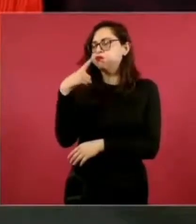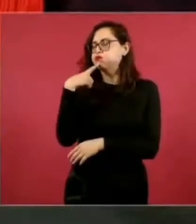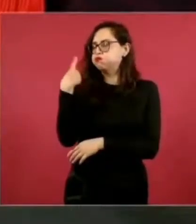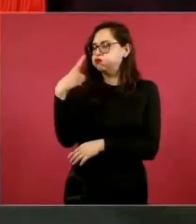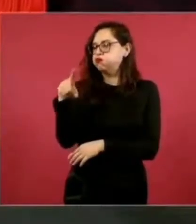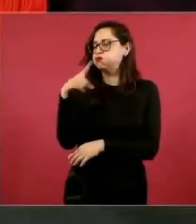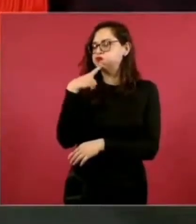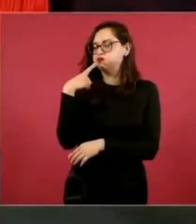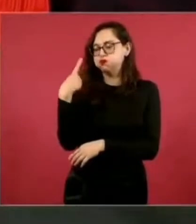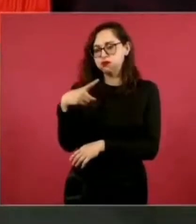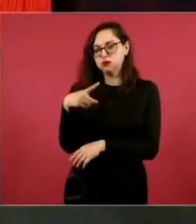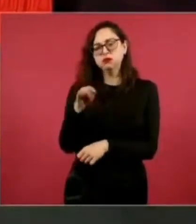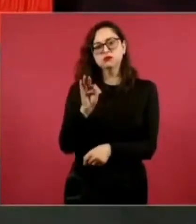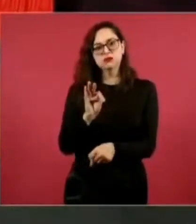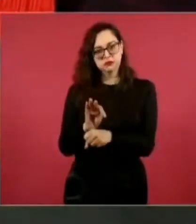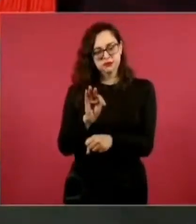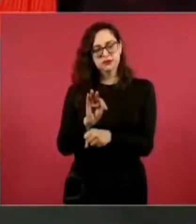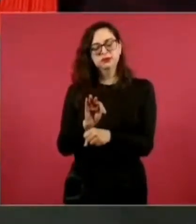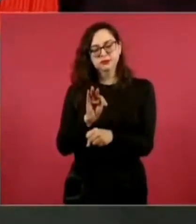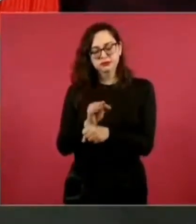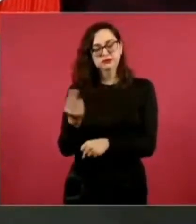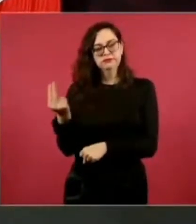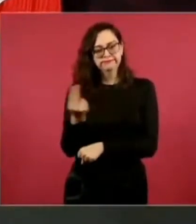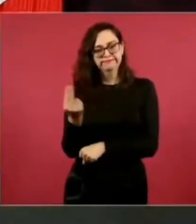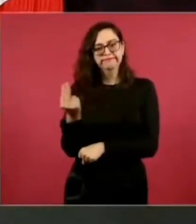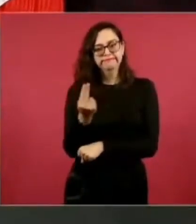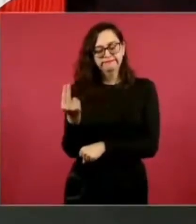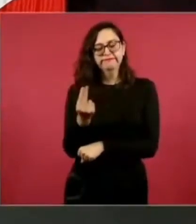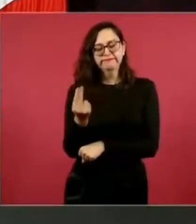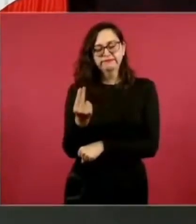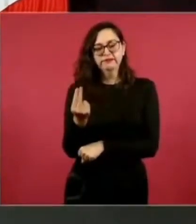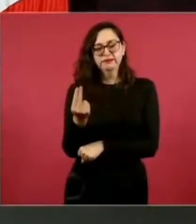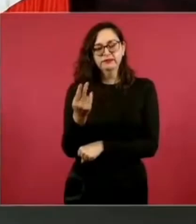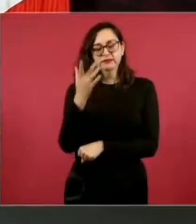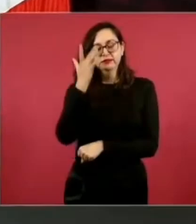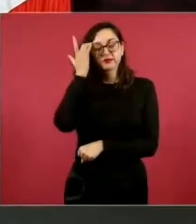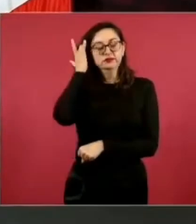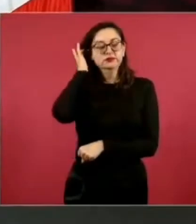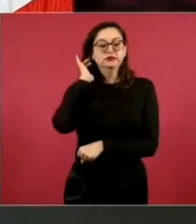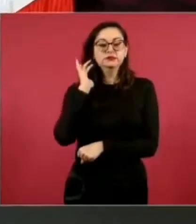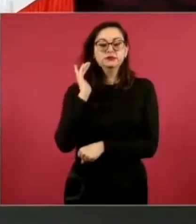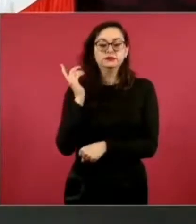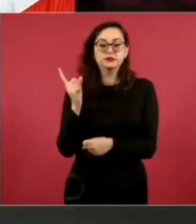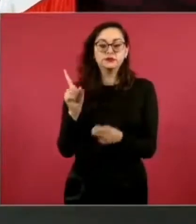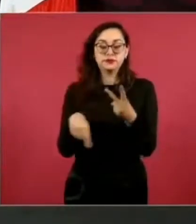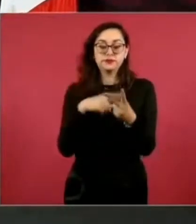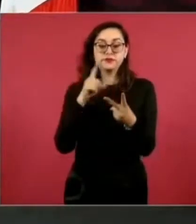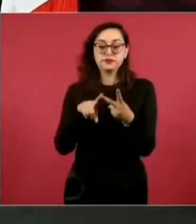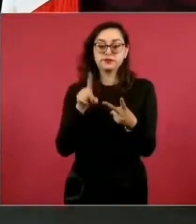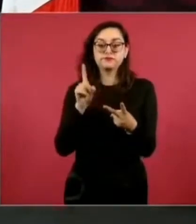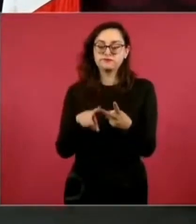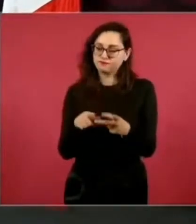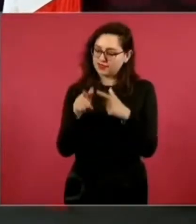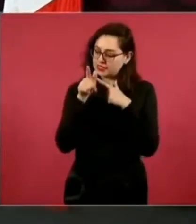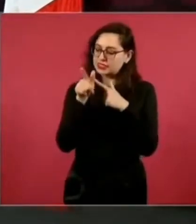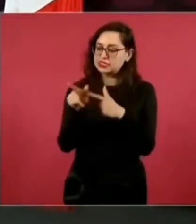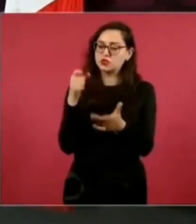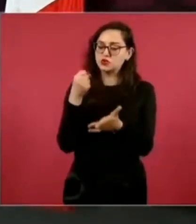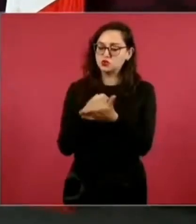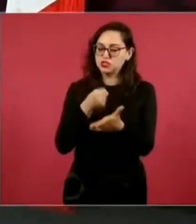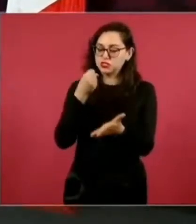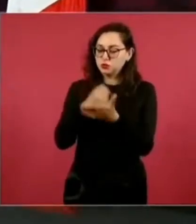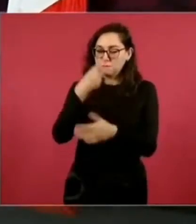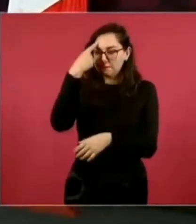presentado y que haya justicia, es lo